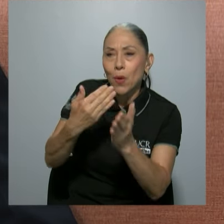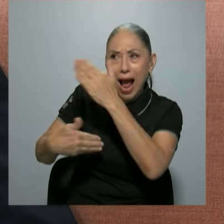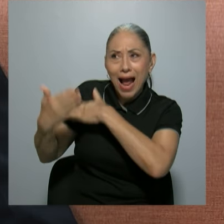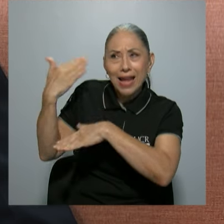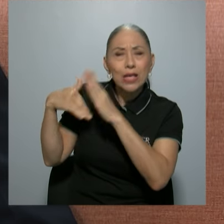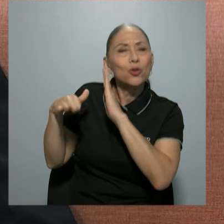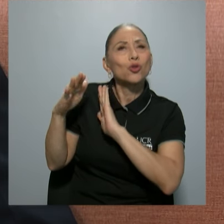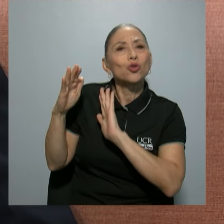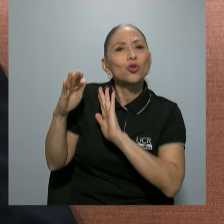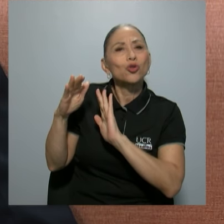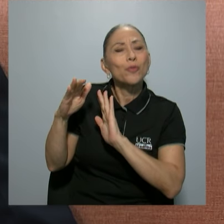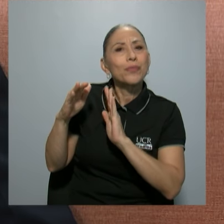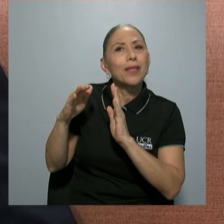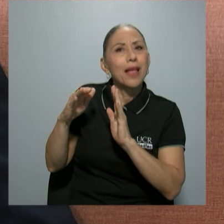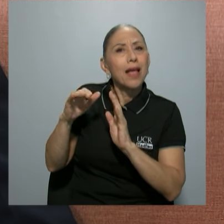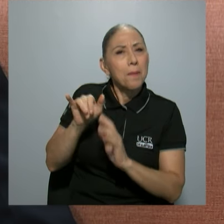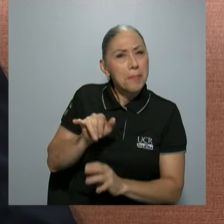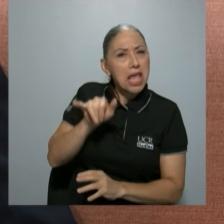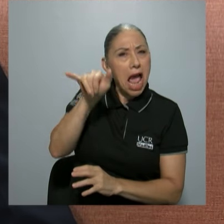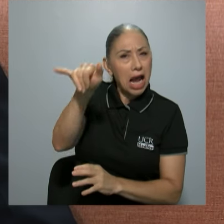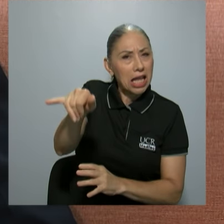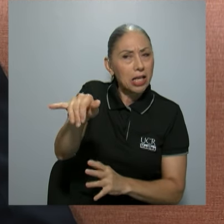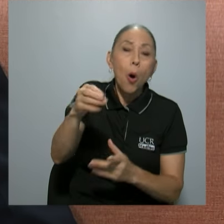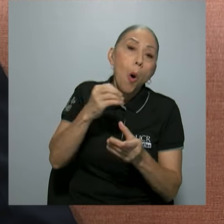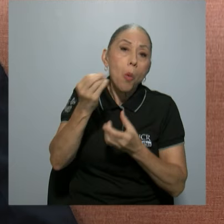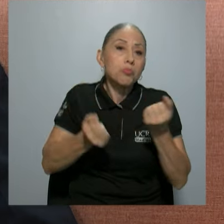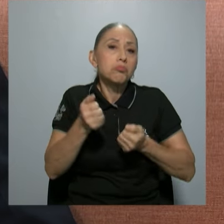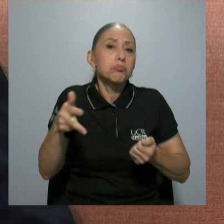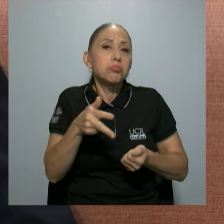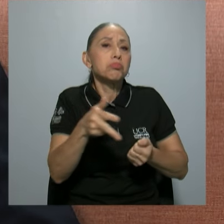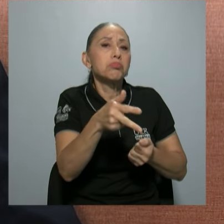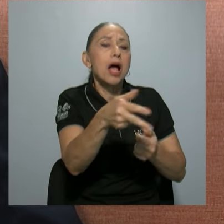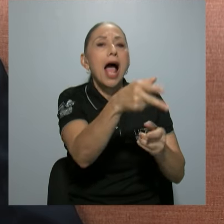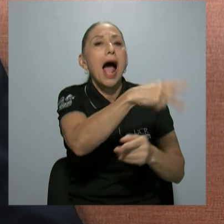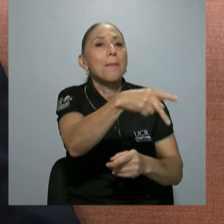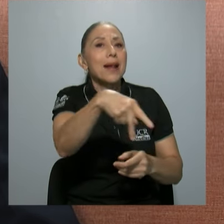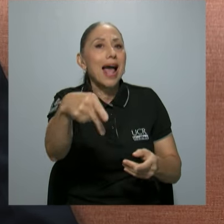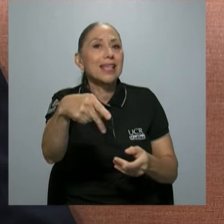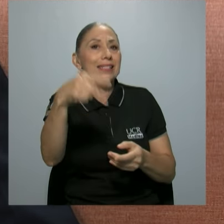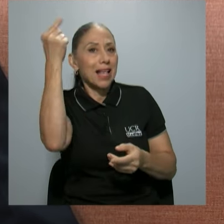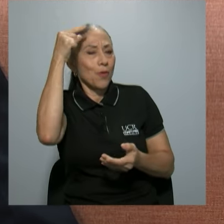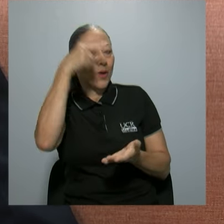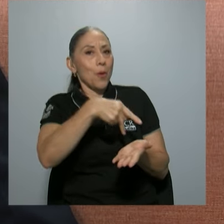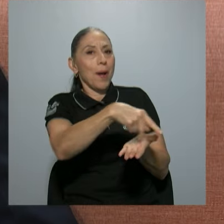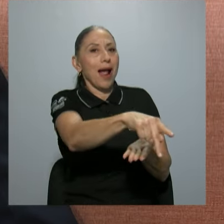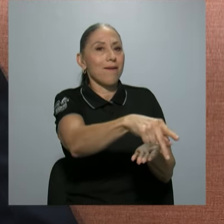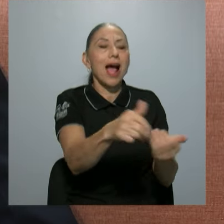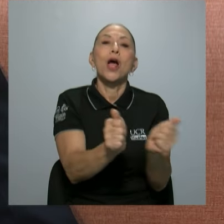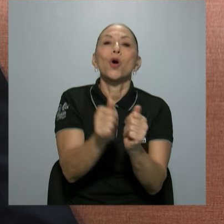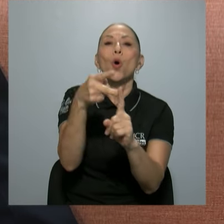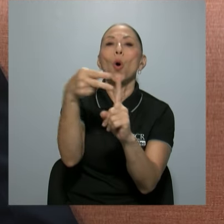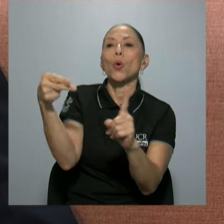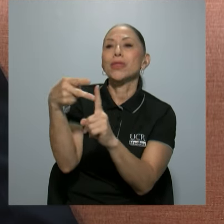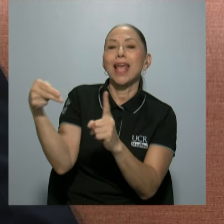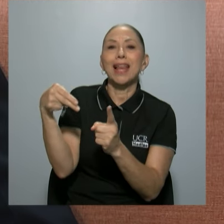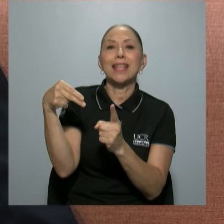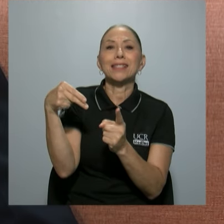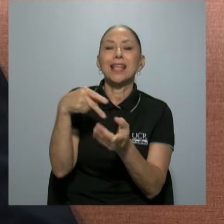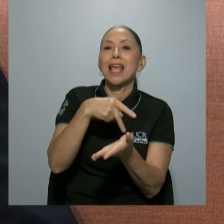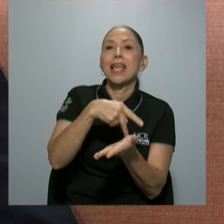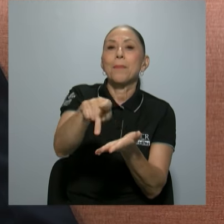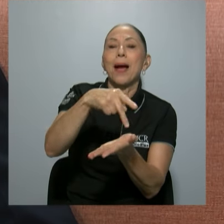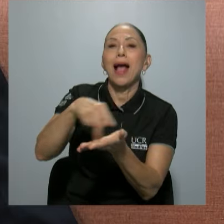por ejemplo, viajes que eran pagados a playas y con hoteles pagados por, digamos, banqueros y